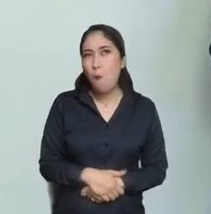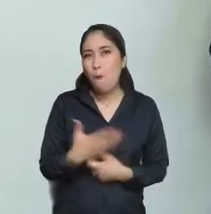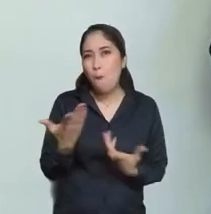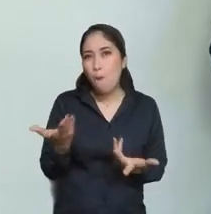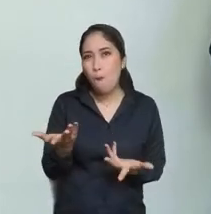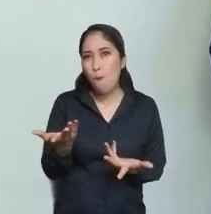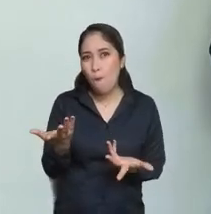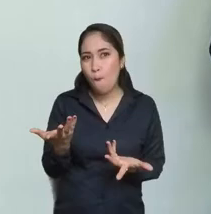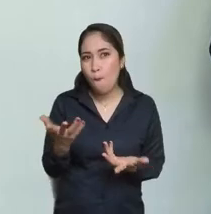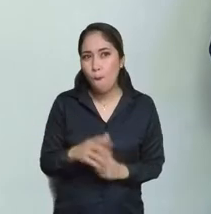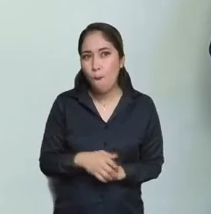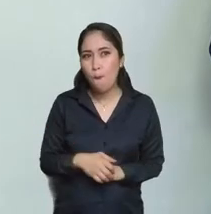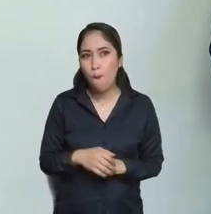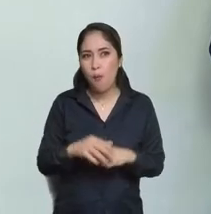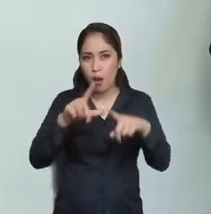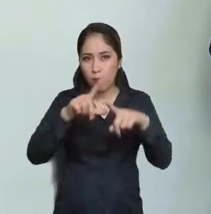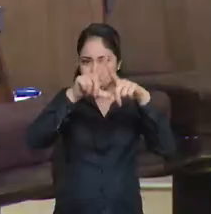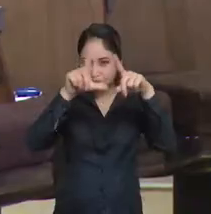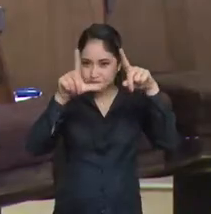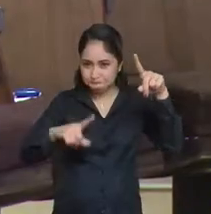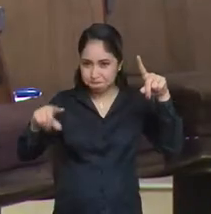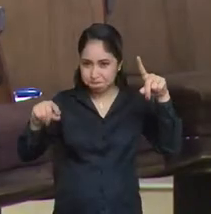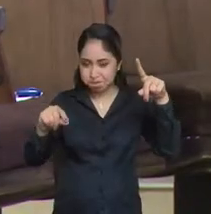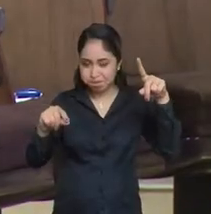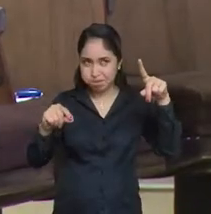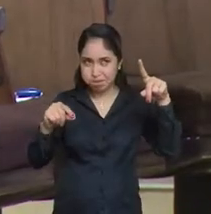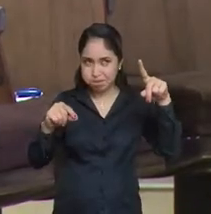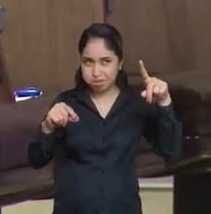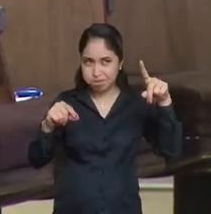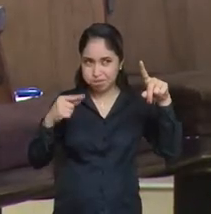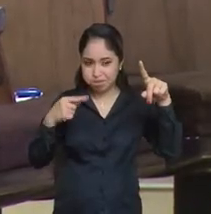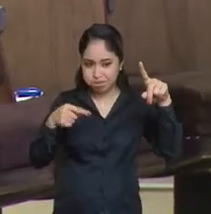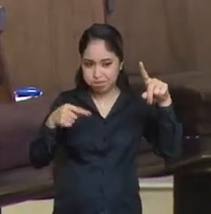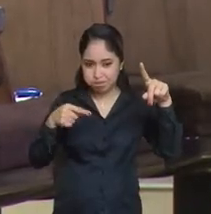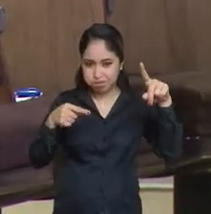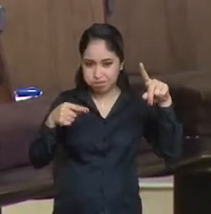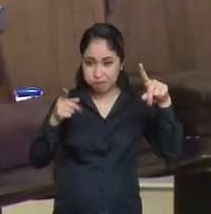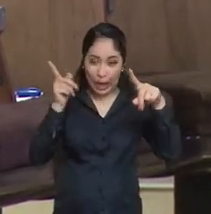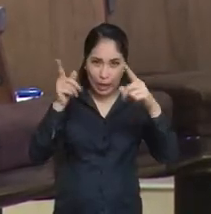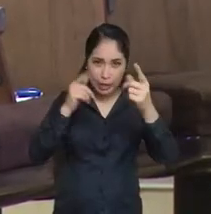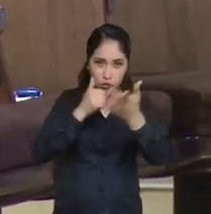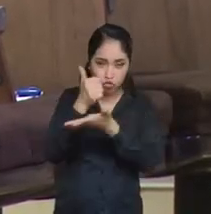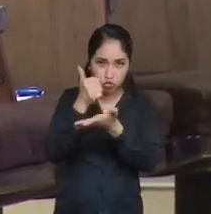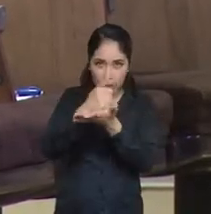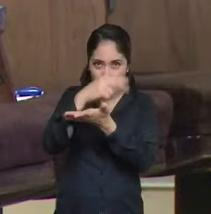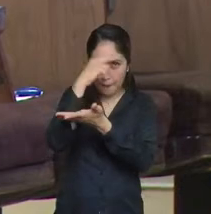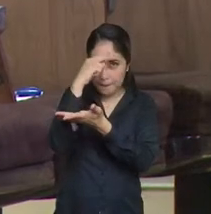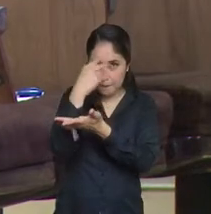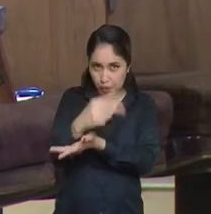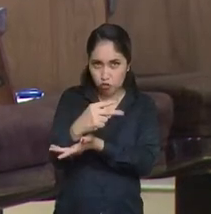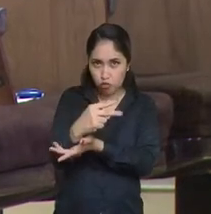nacional, ayer se realizó una marcha en la Ciudad de México, más de